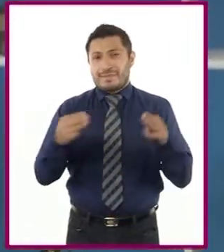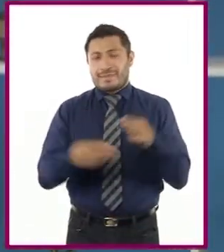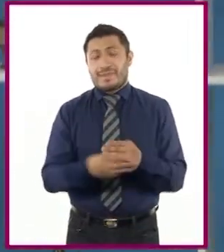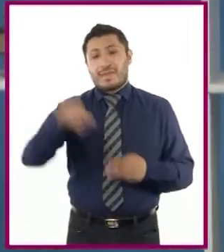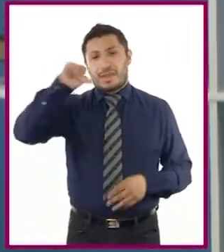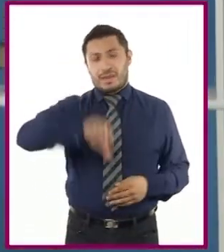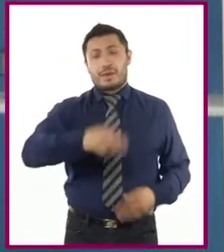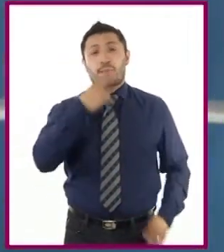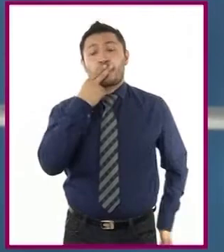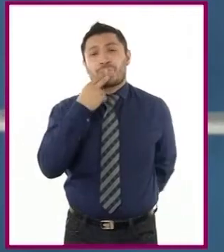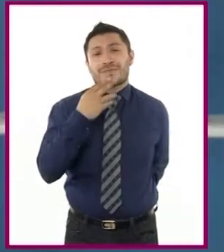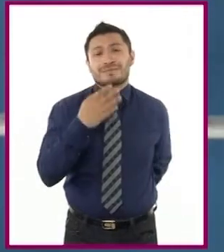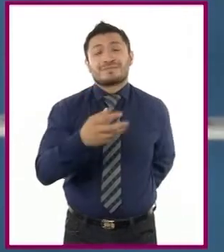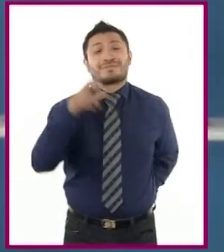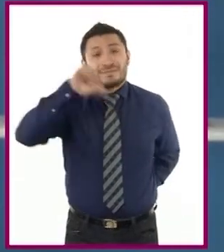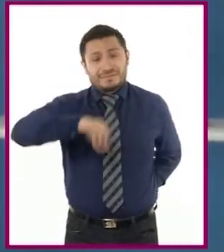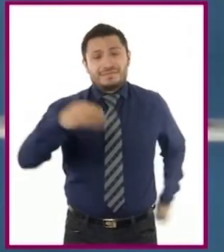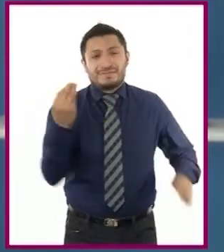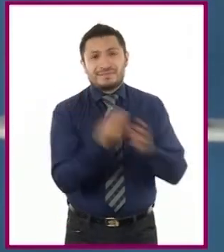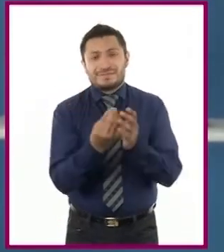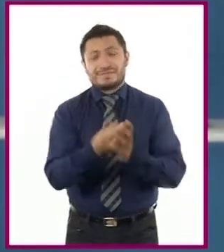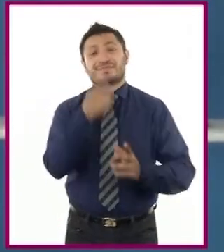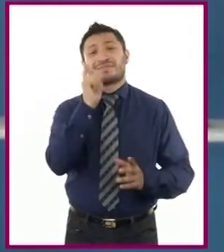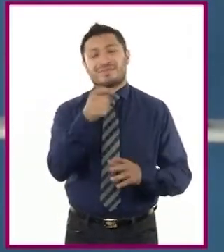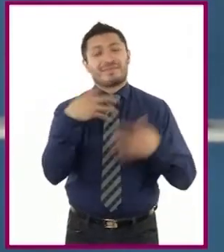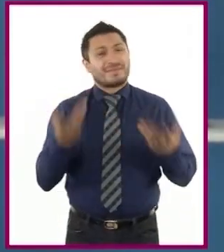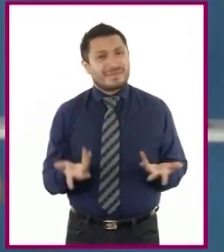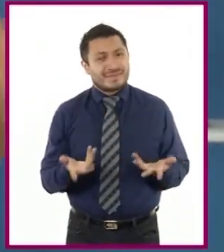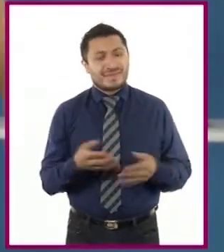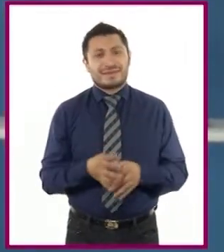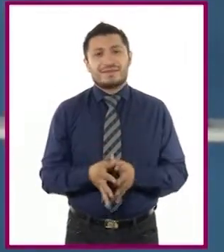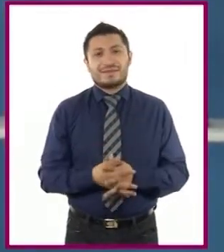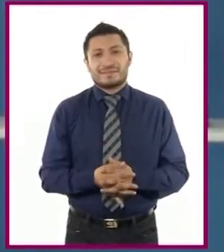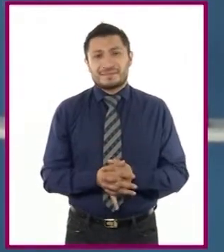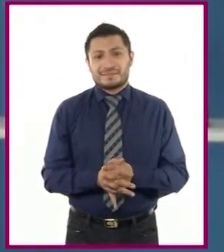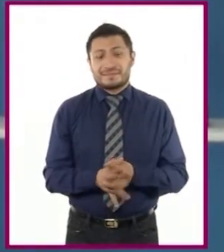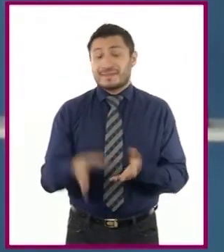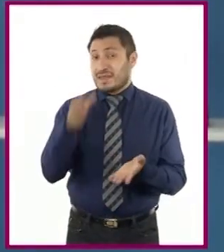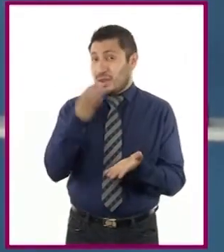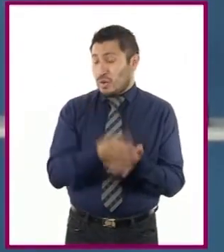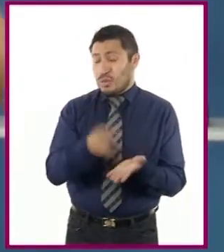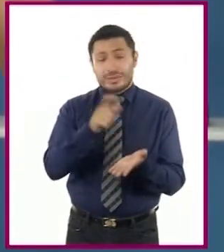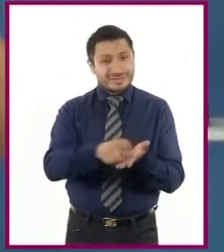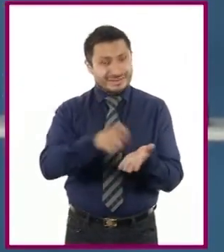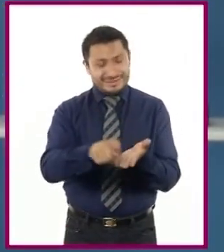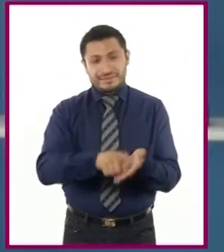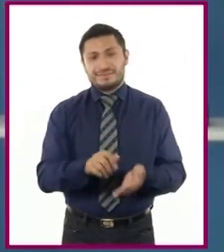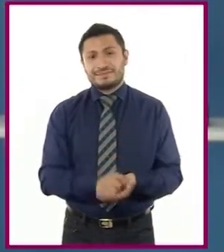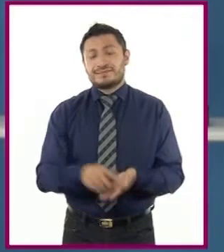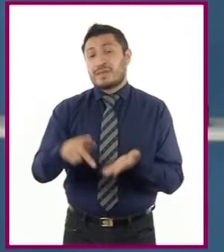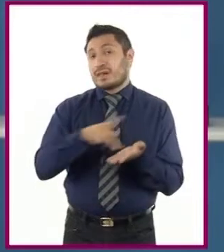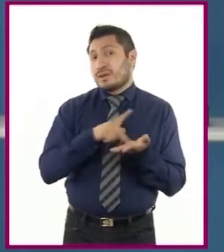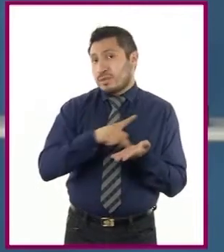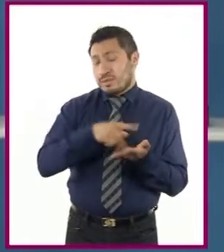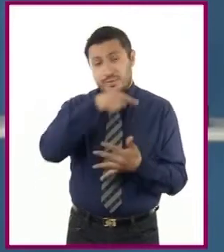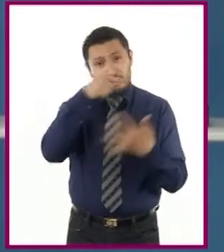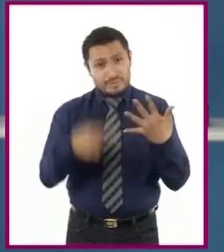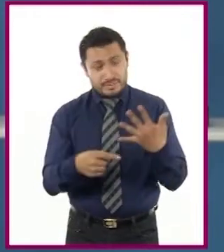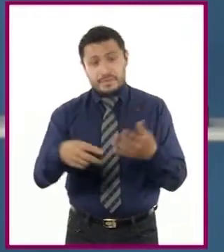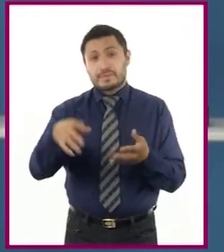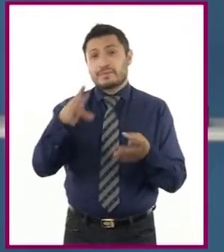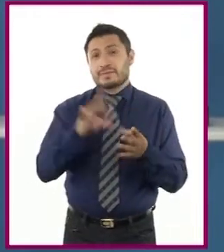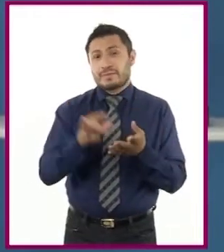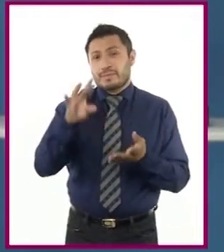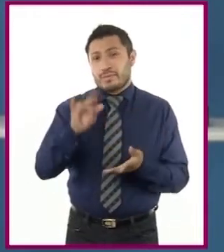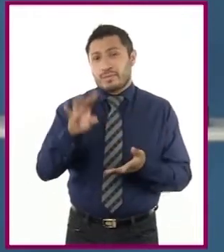que vamos a utilizar para esta sesión son los siguientes: cuaderno de notas, bolígrafos, pegamento